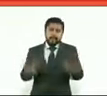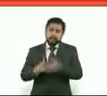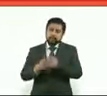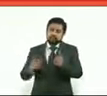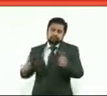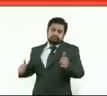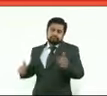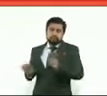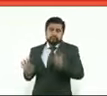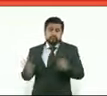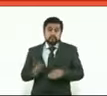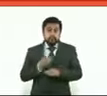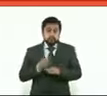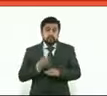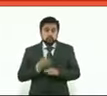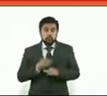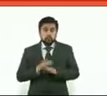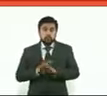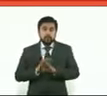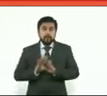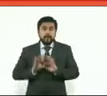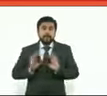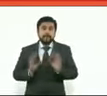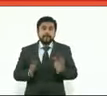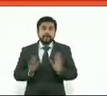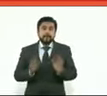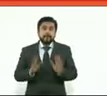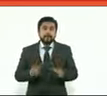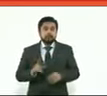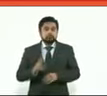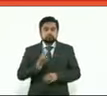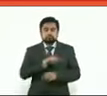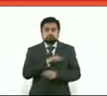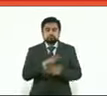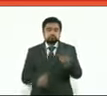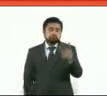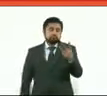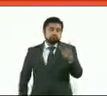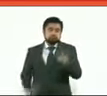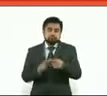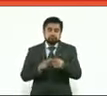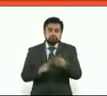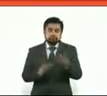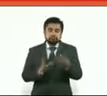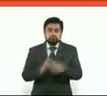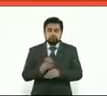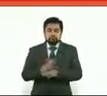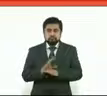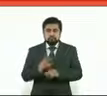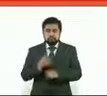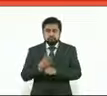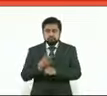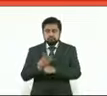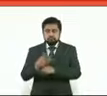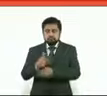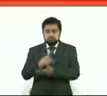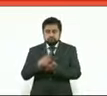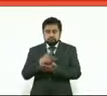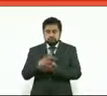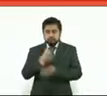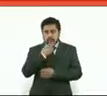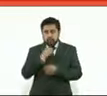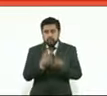está muy marcada la tendencia en la carrera con Castro y con Sánchez en la rama